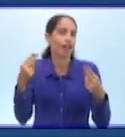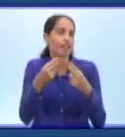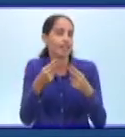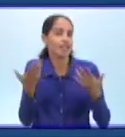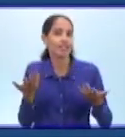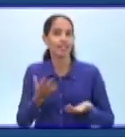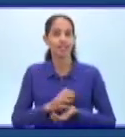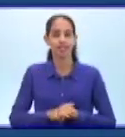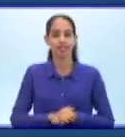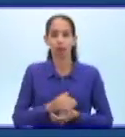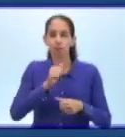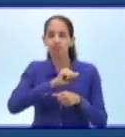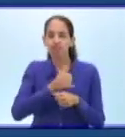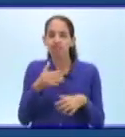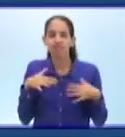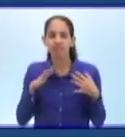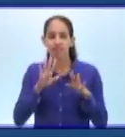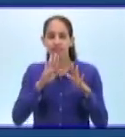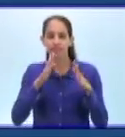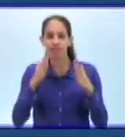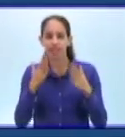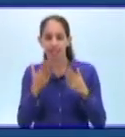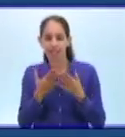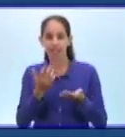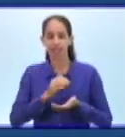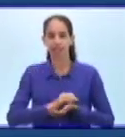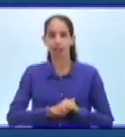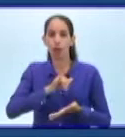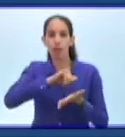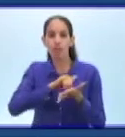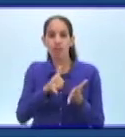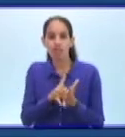proyectos, aspiraciones de llegar a ser,